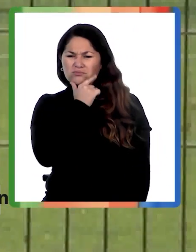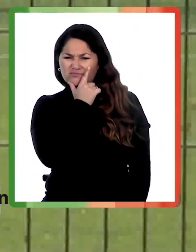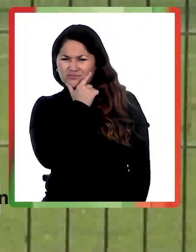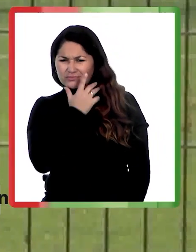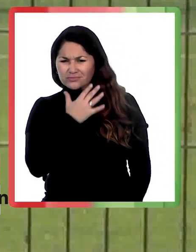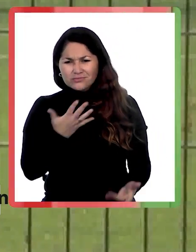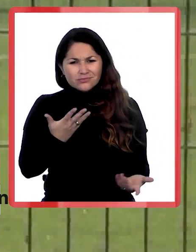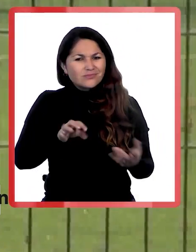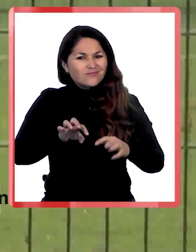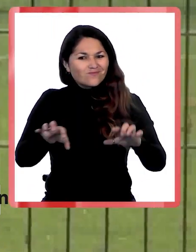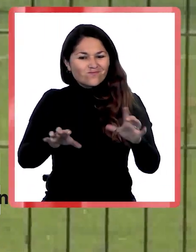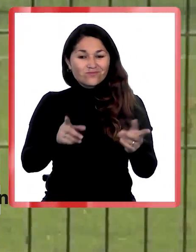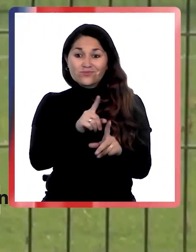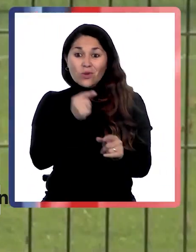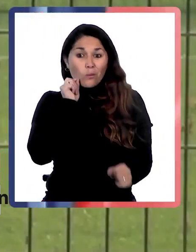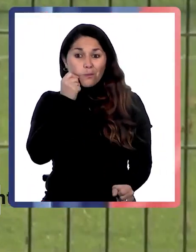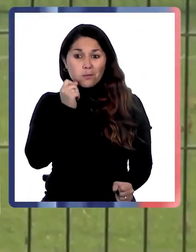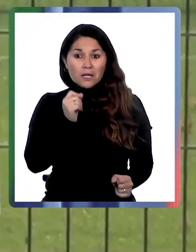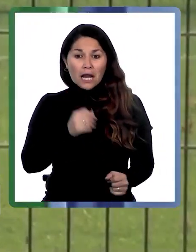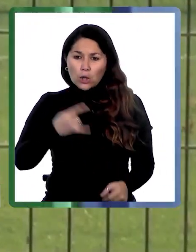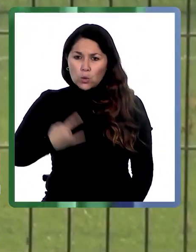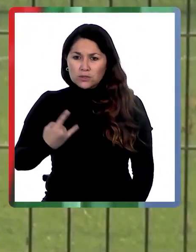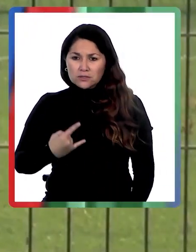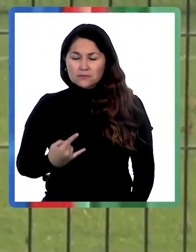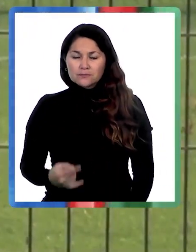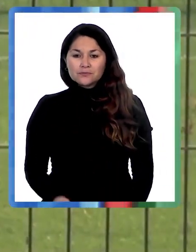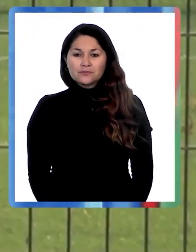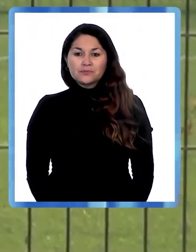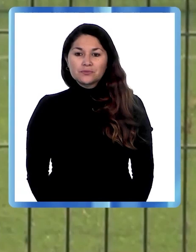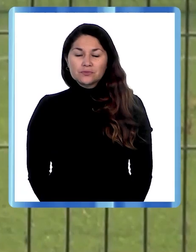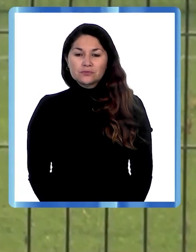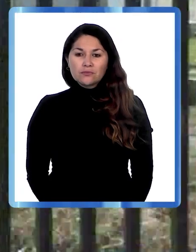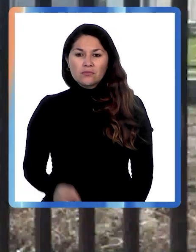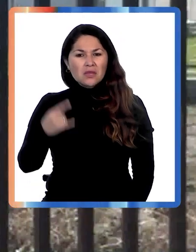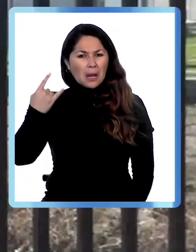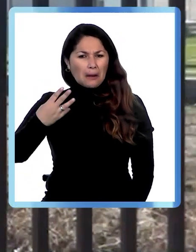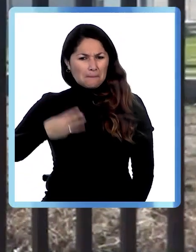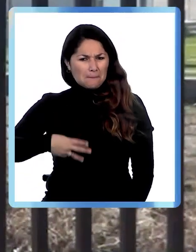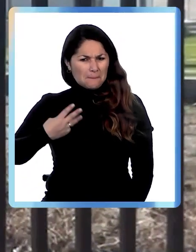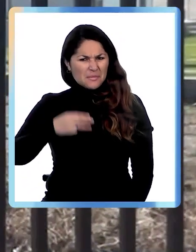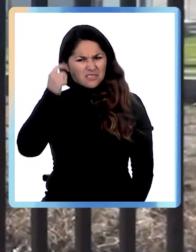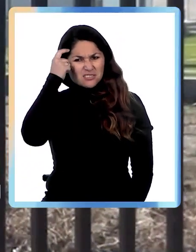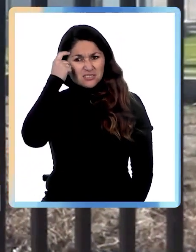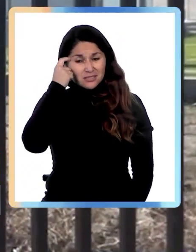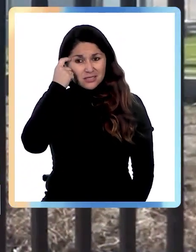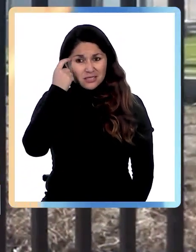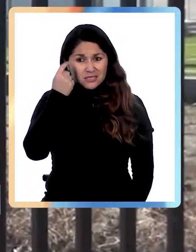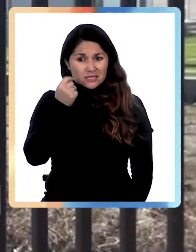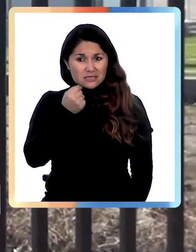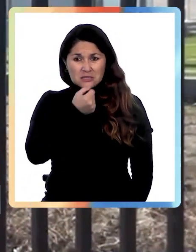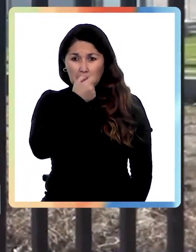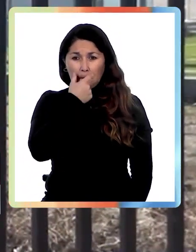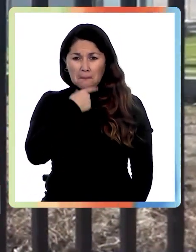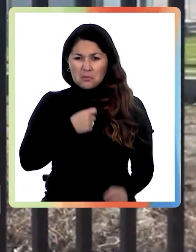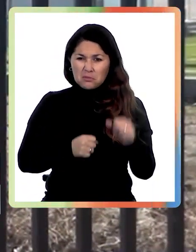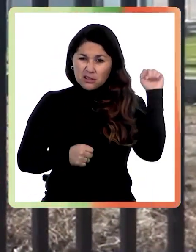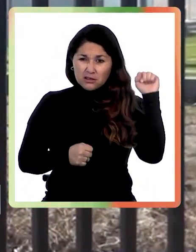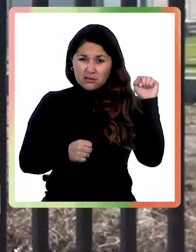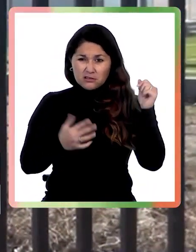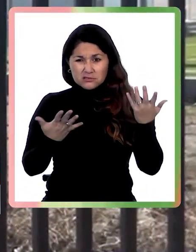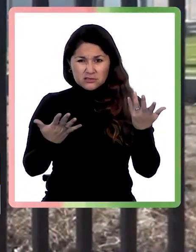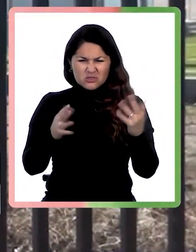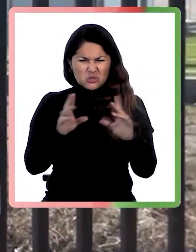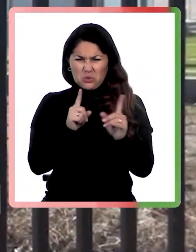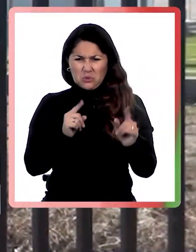cuestionable presupuesto de una obra que no significa una urgencia el día martes creo que fue cuando vino Don Boris